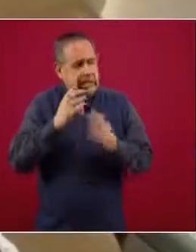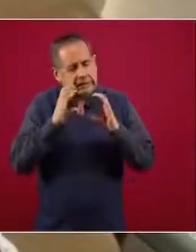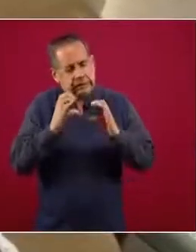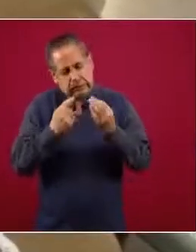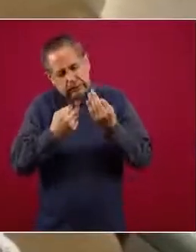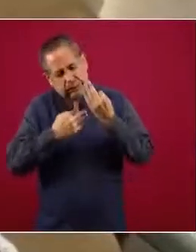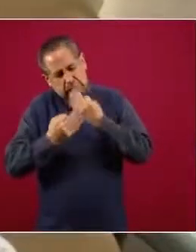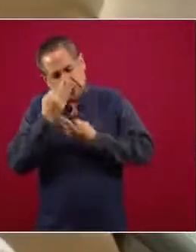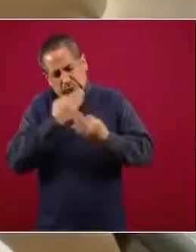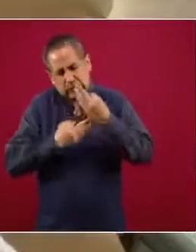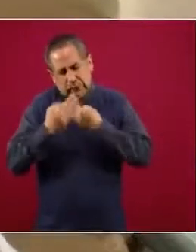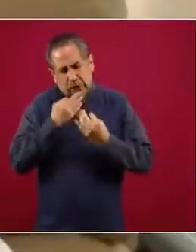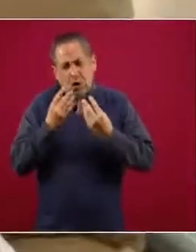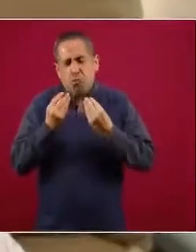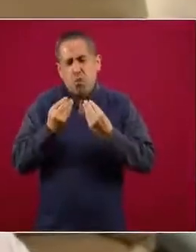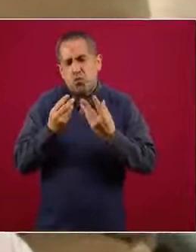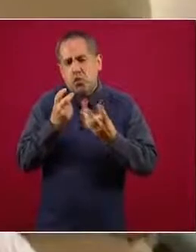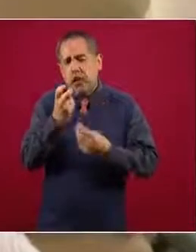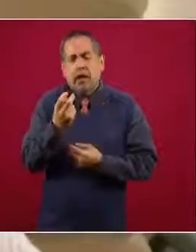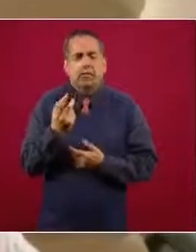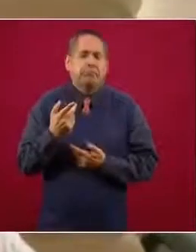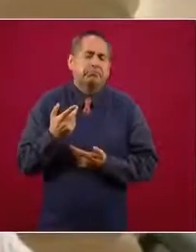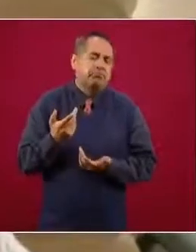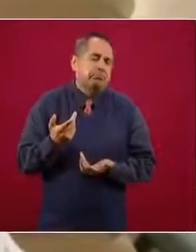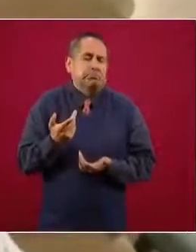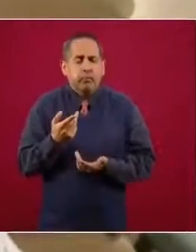me han cuidado y estamos